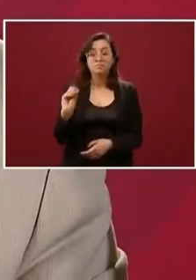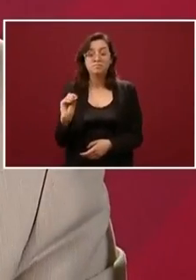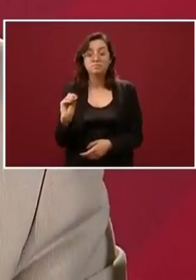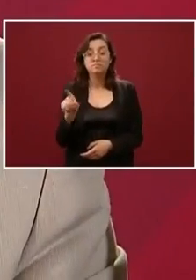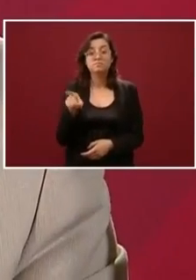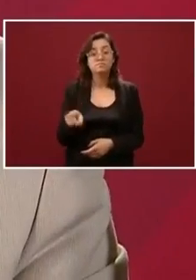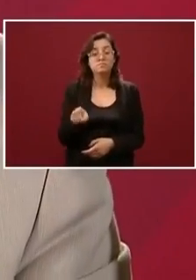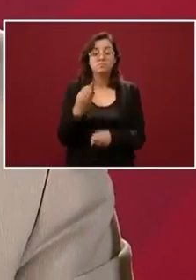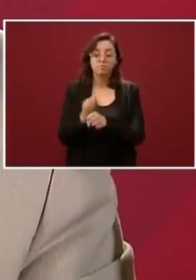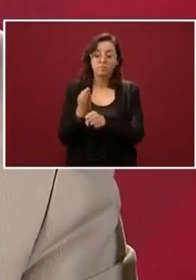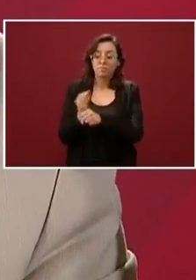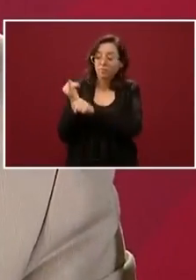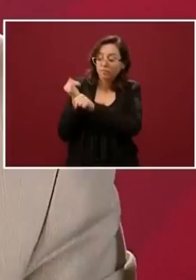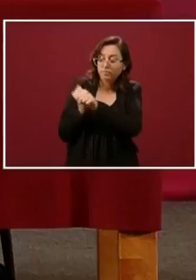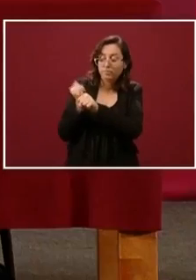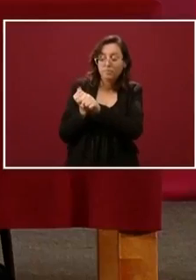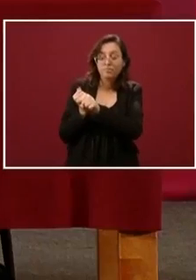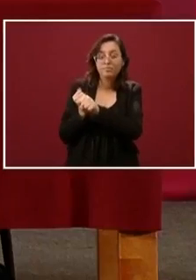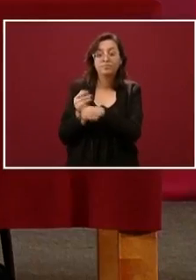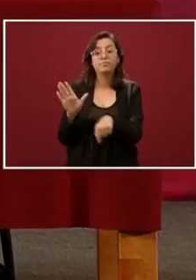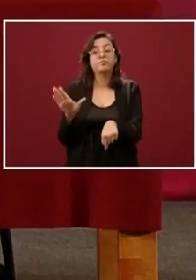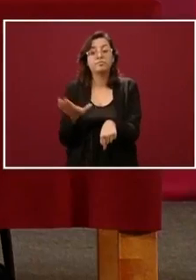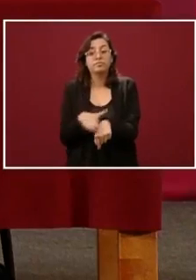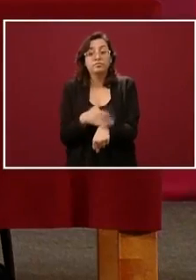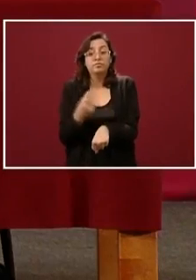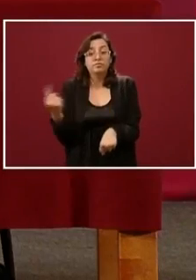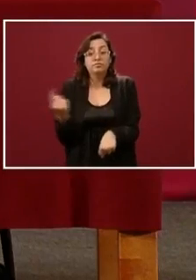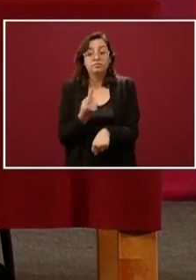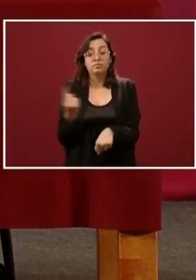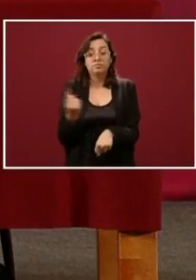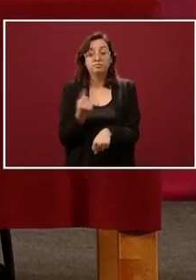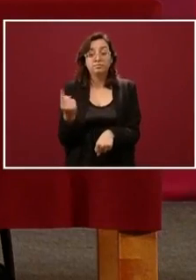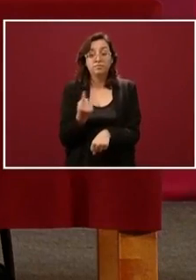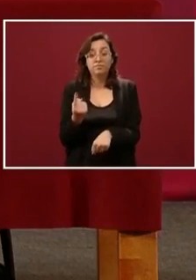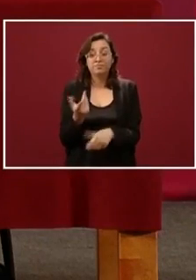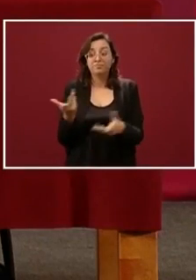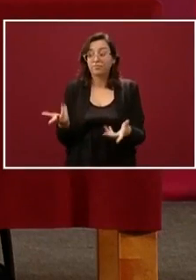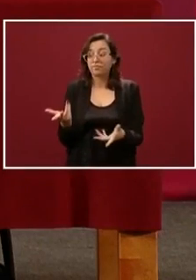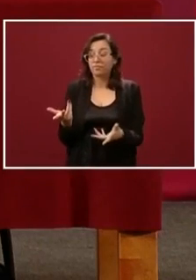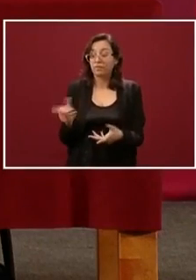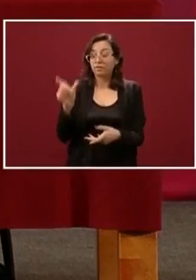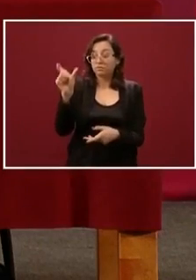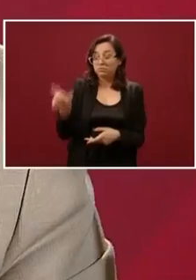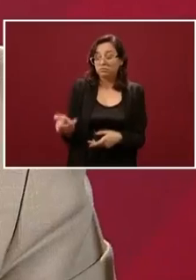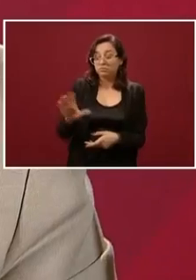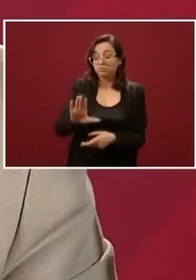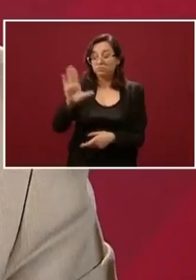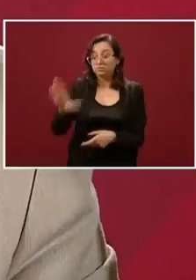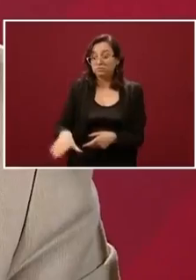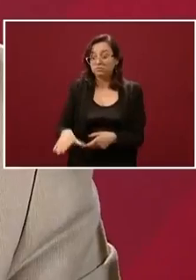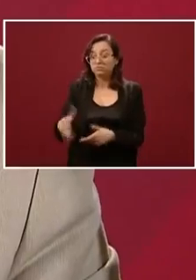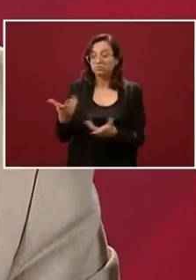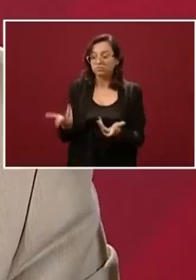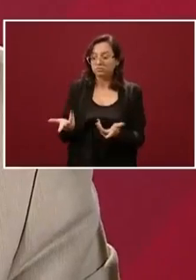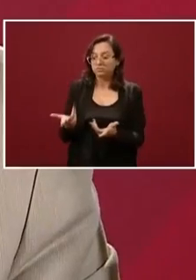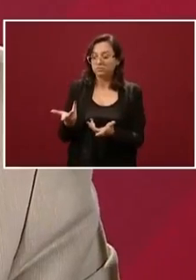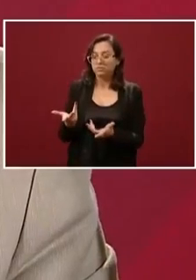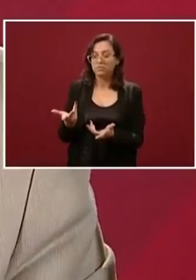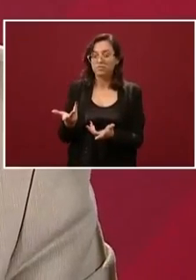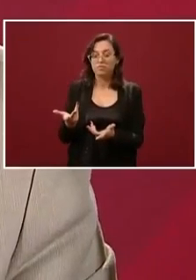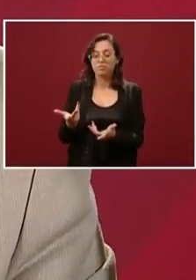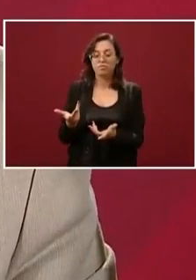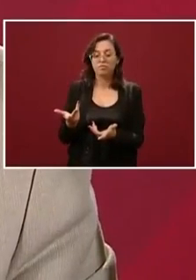en investigación. Dice en investigación porque de la información que tenemos hasta el momento, que se recabó del estudio de caso, el cual fue levantado